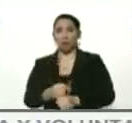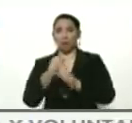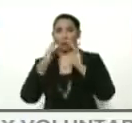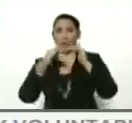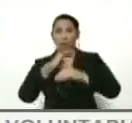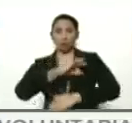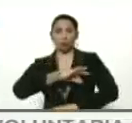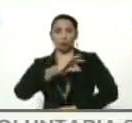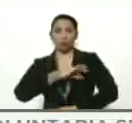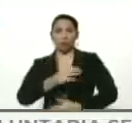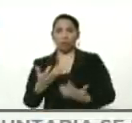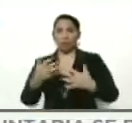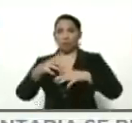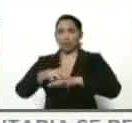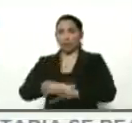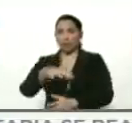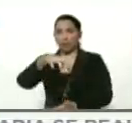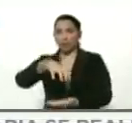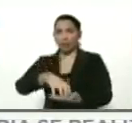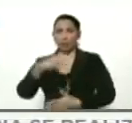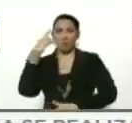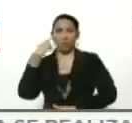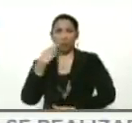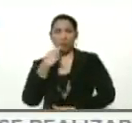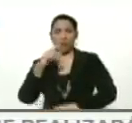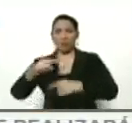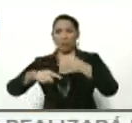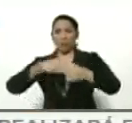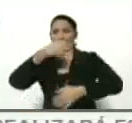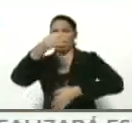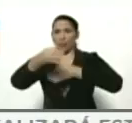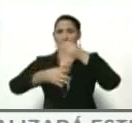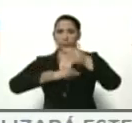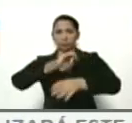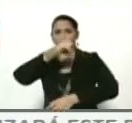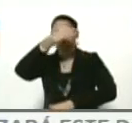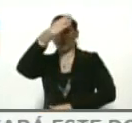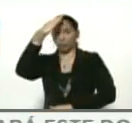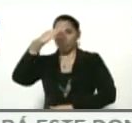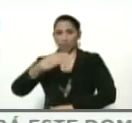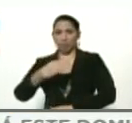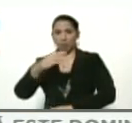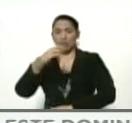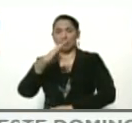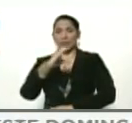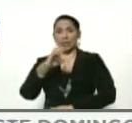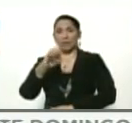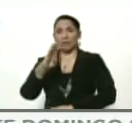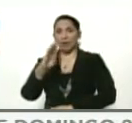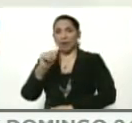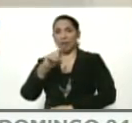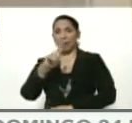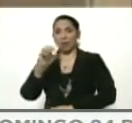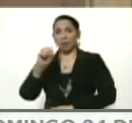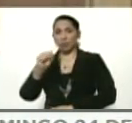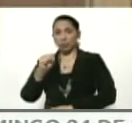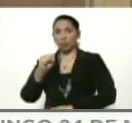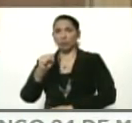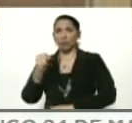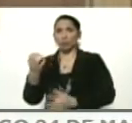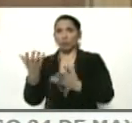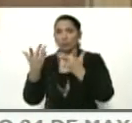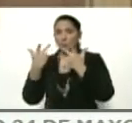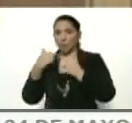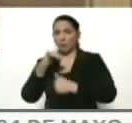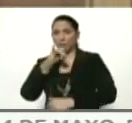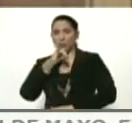social integral del Estado Bolívar. Más adelante el almirante en jefe Remigio Ceballos nos dará información